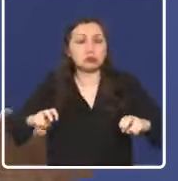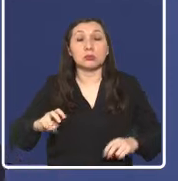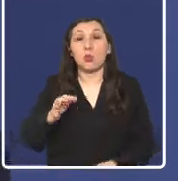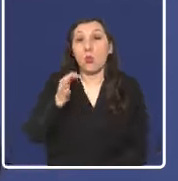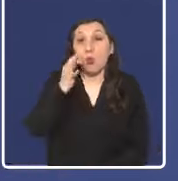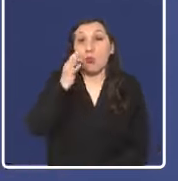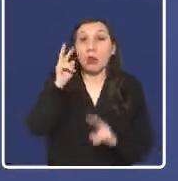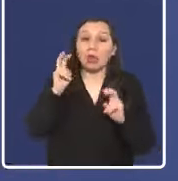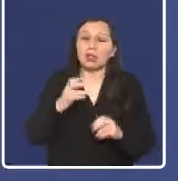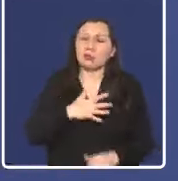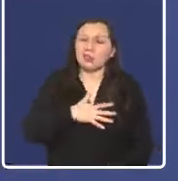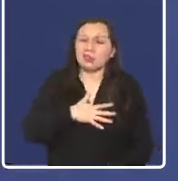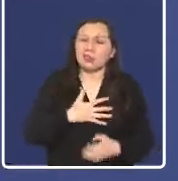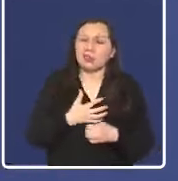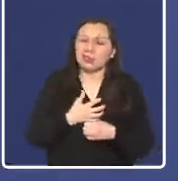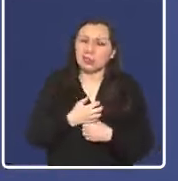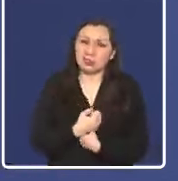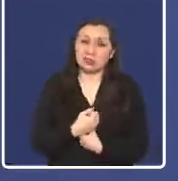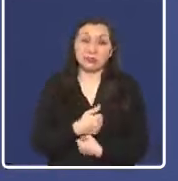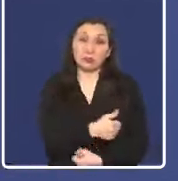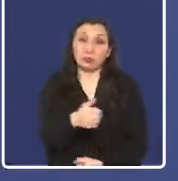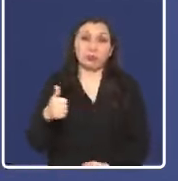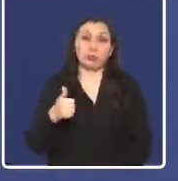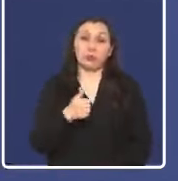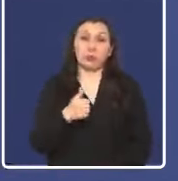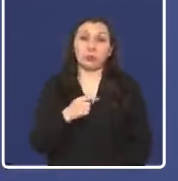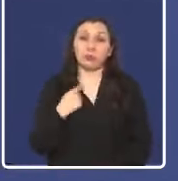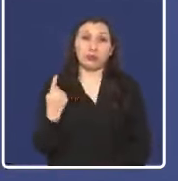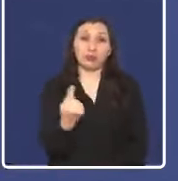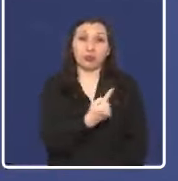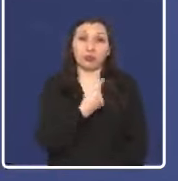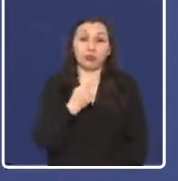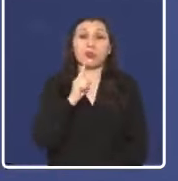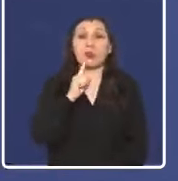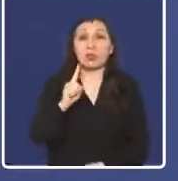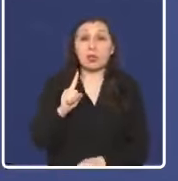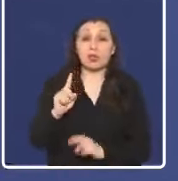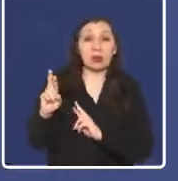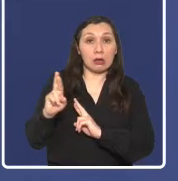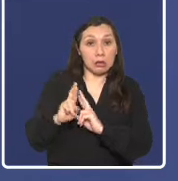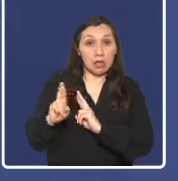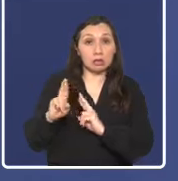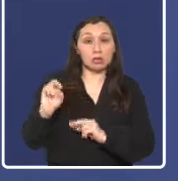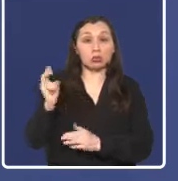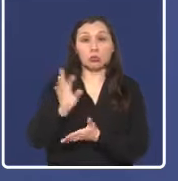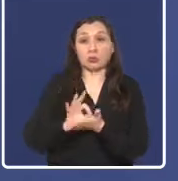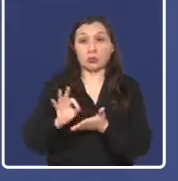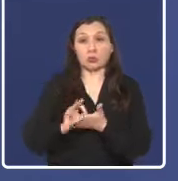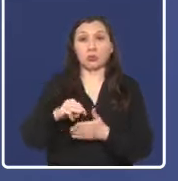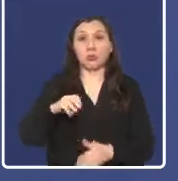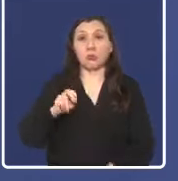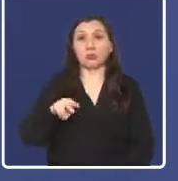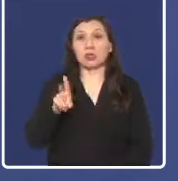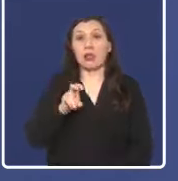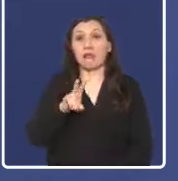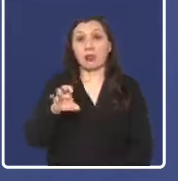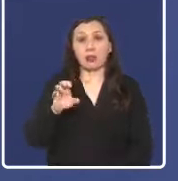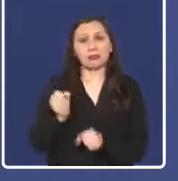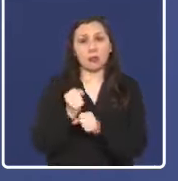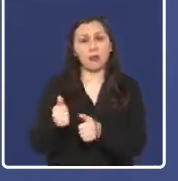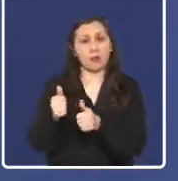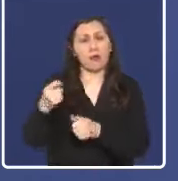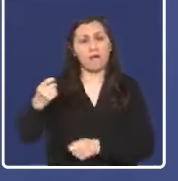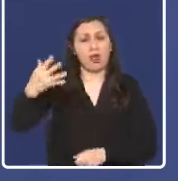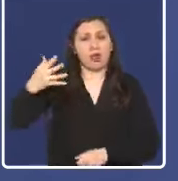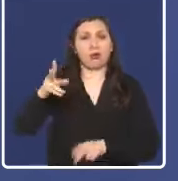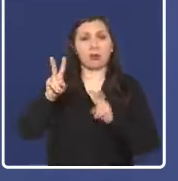humano, evidentemente, esto es devastador para todos, porque yo creo que todos quienes tratamos con el subsecretario Monsalve valorábamos el trabajo que estaba